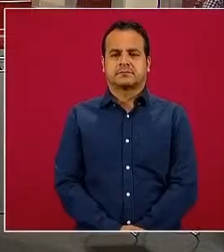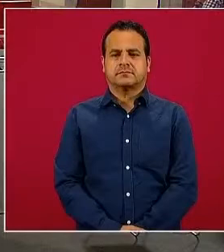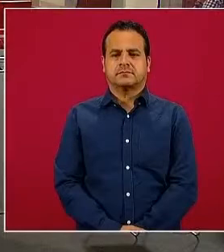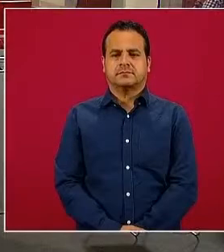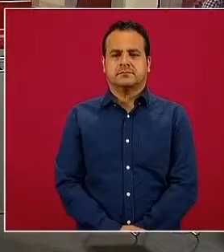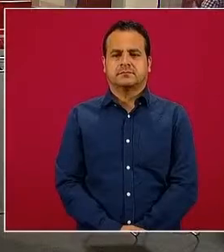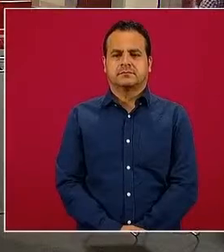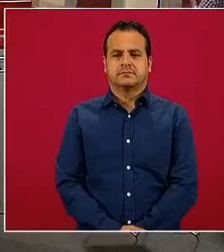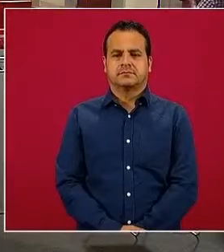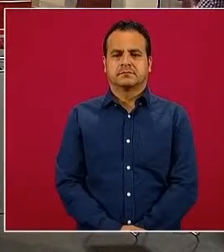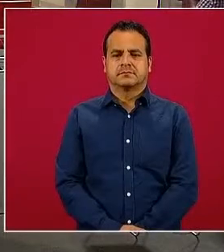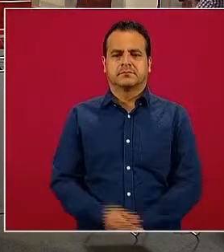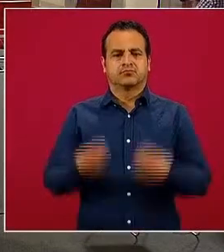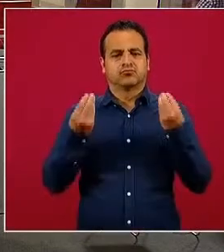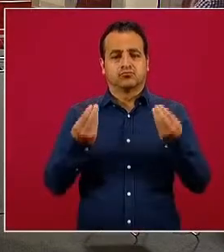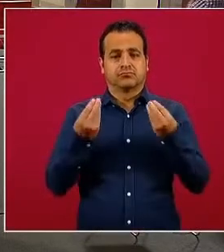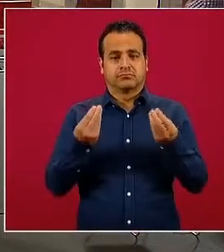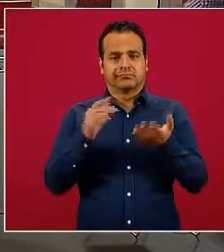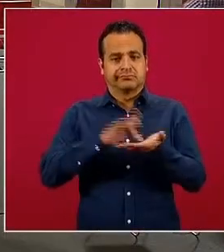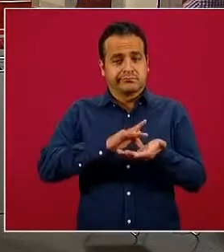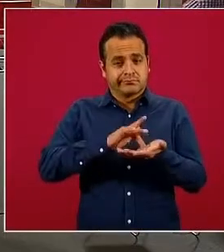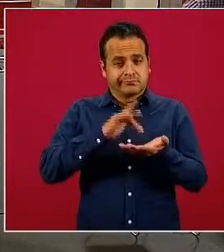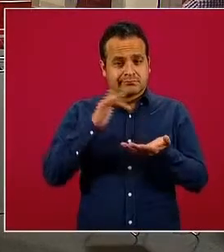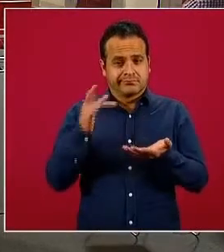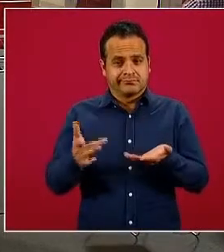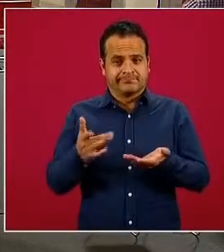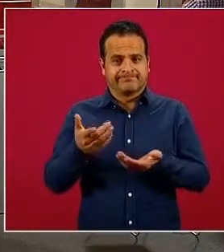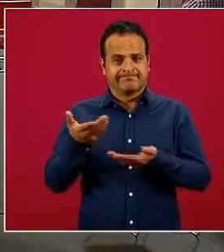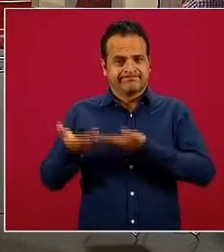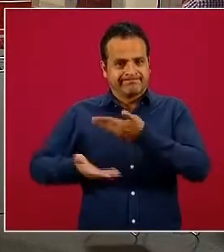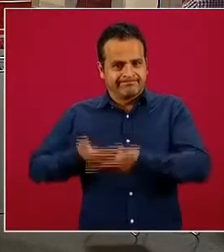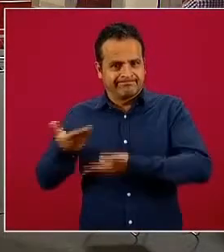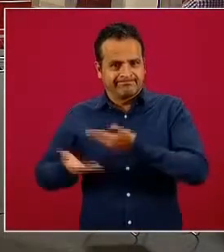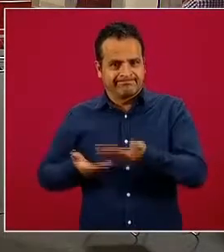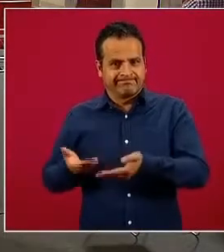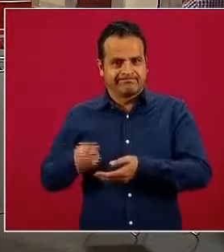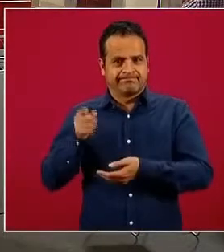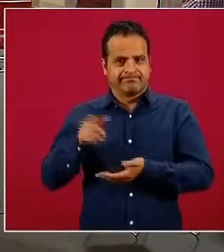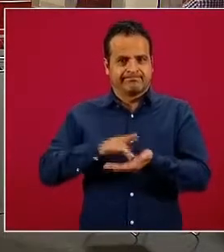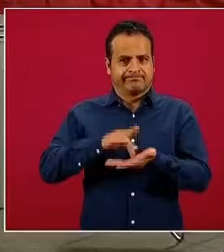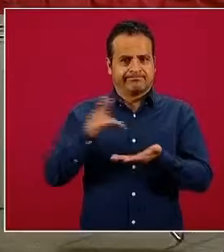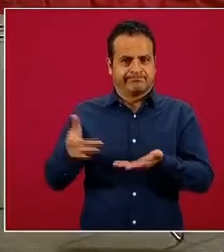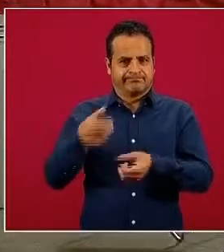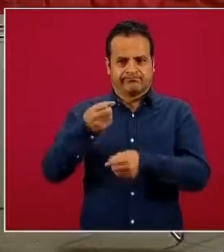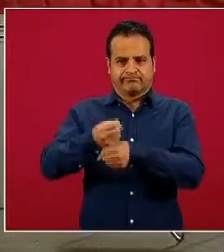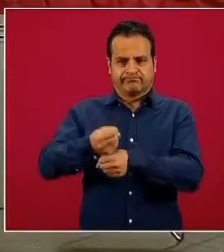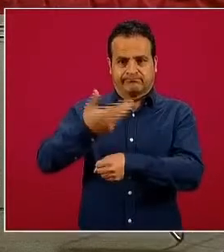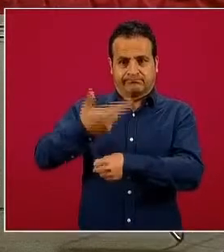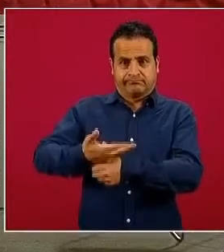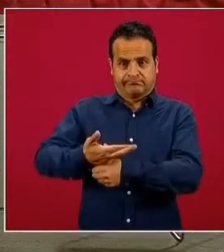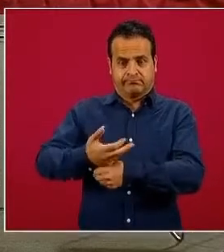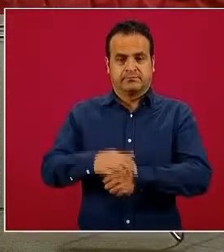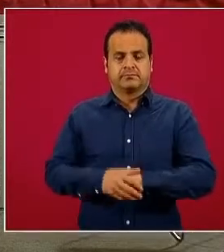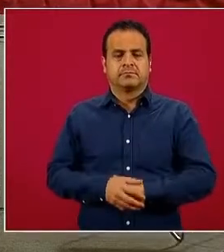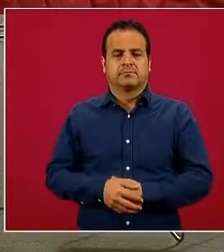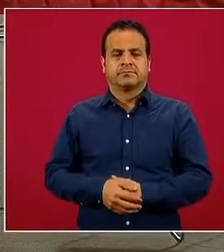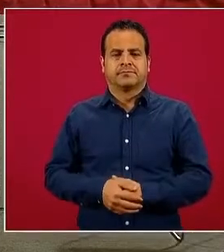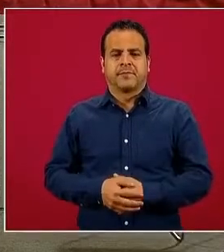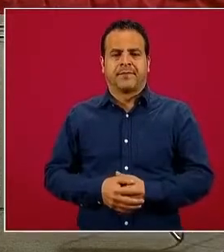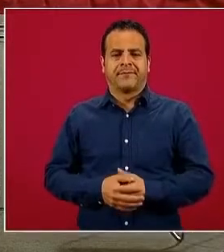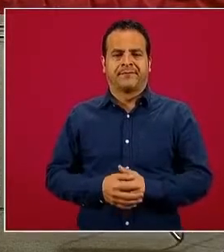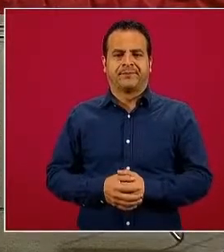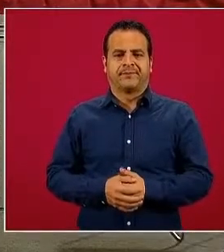Pues muchas gracias, estimado Madroni, muchas gracias, secretaria. Gracias. Este día